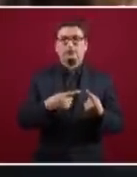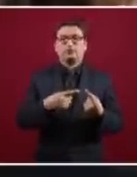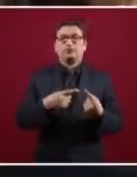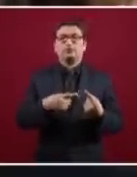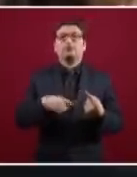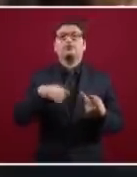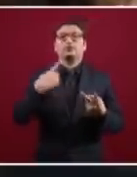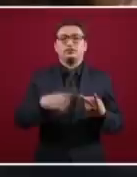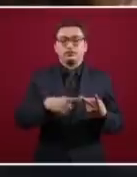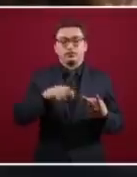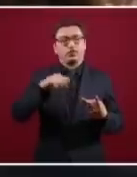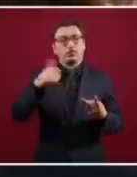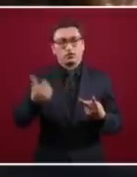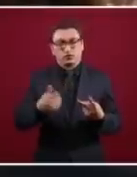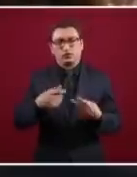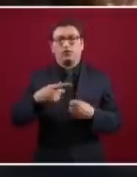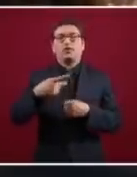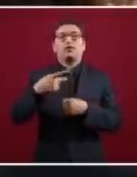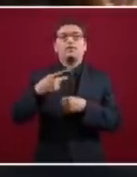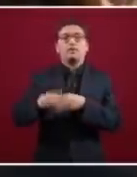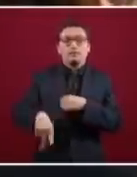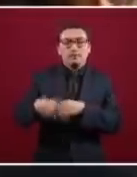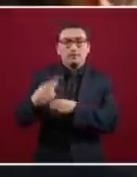acerca de riesgos